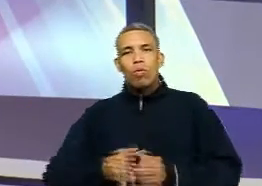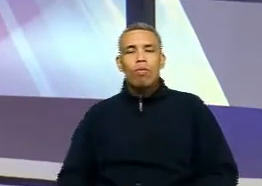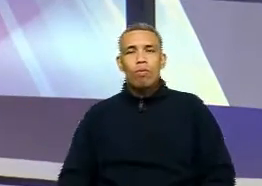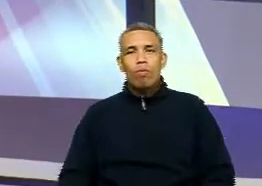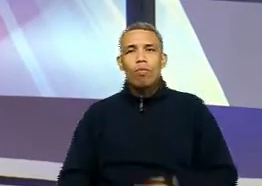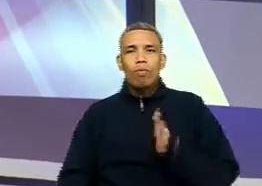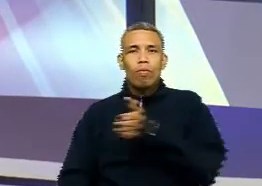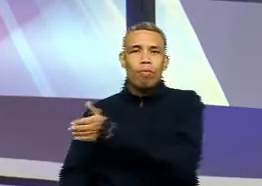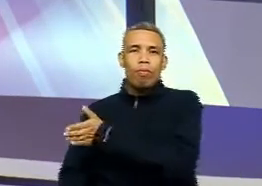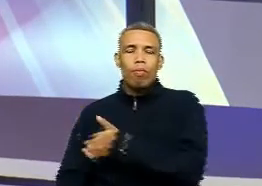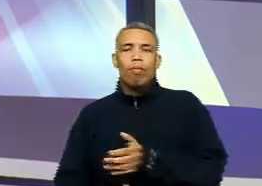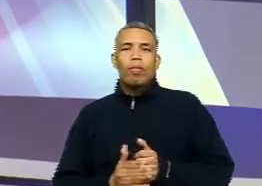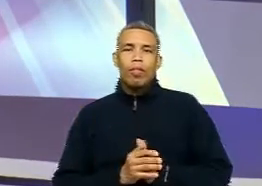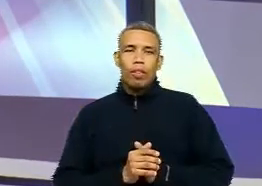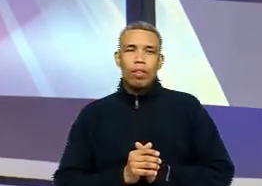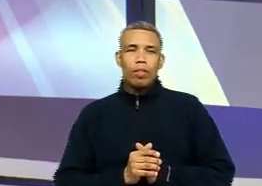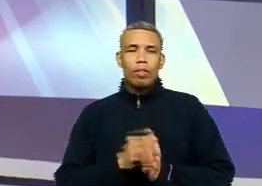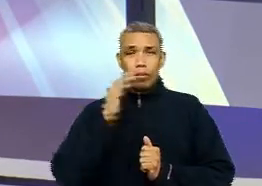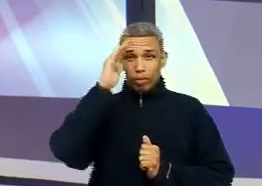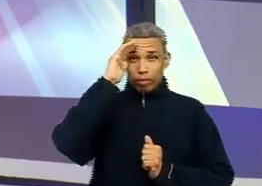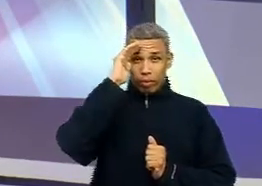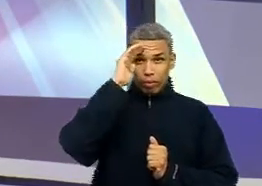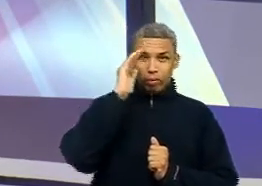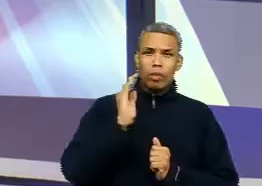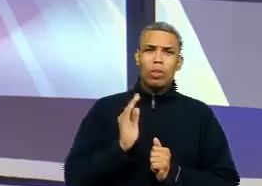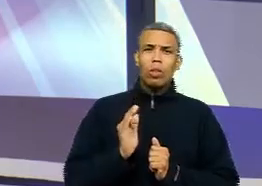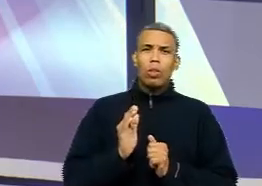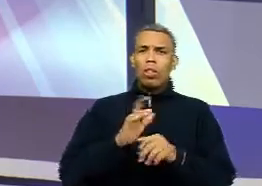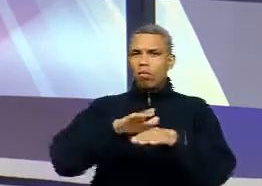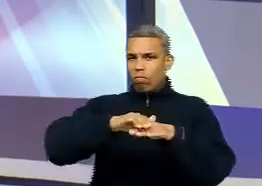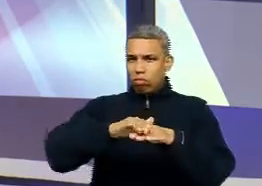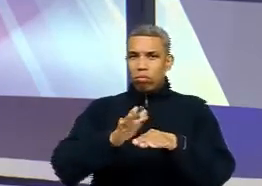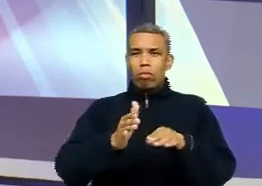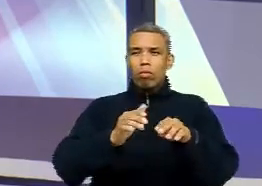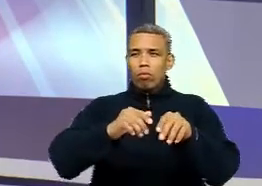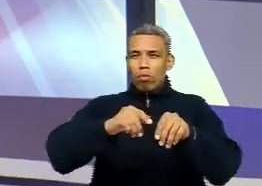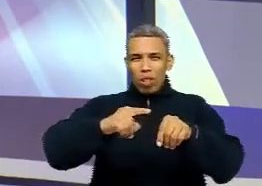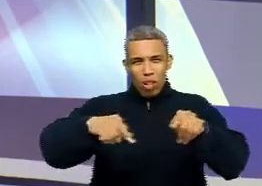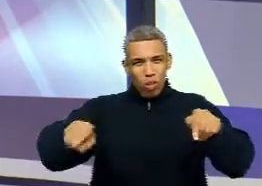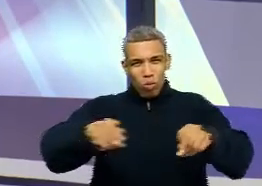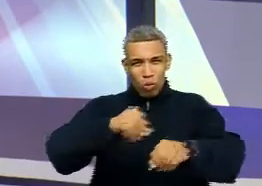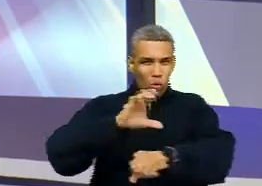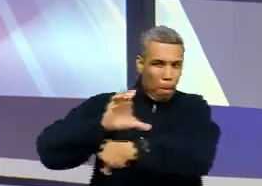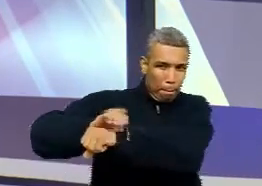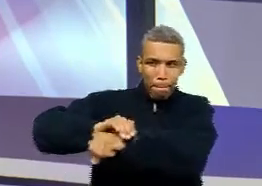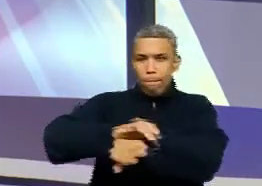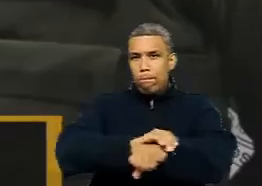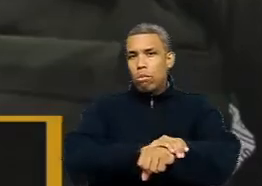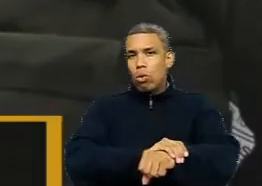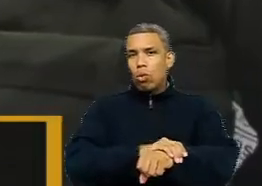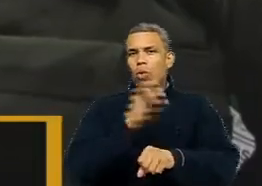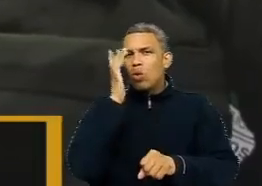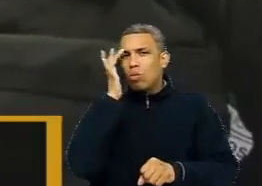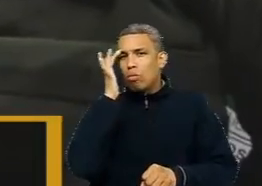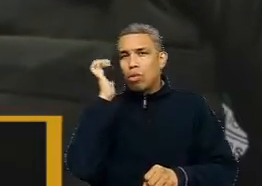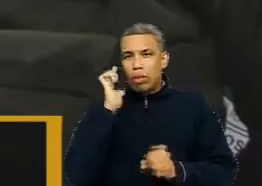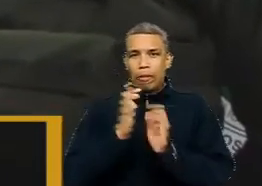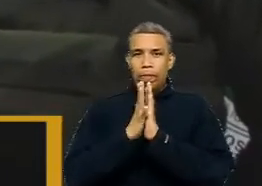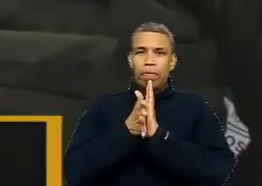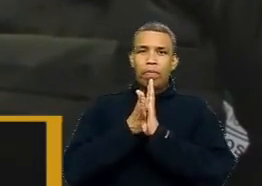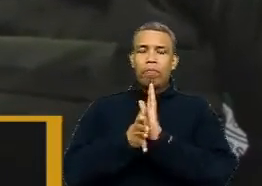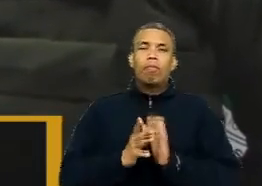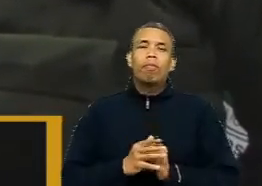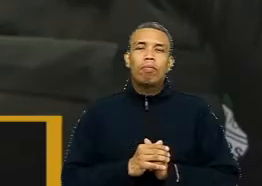Nacional reportó varias capturas en las últimas horas, al igual que la recuperación de una motocicleta y un celular. En rueda de prensa realizada en